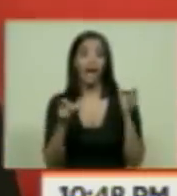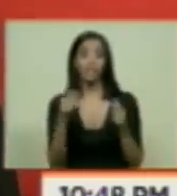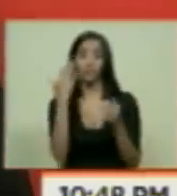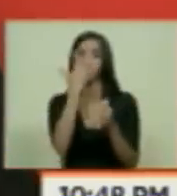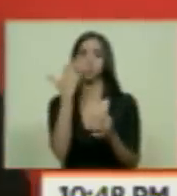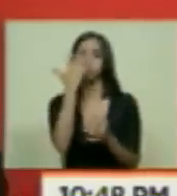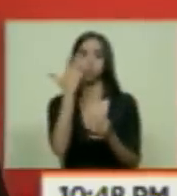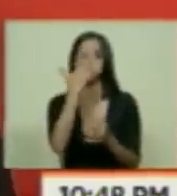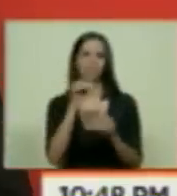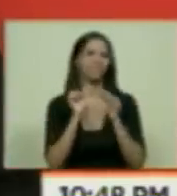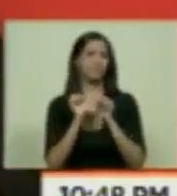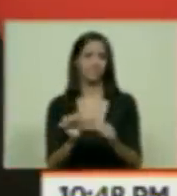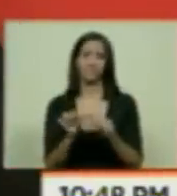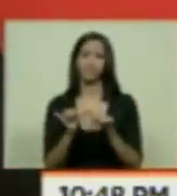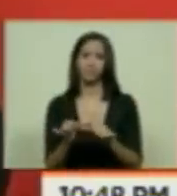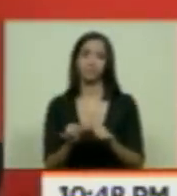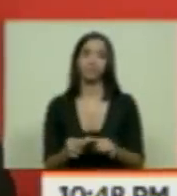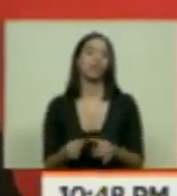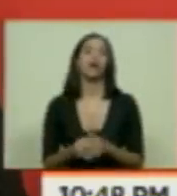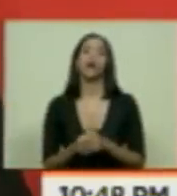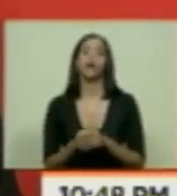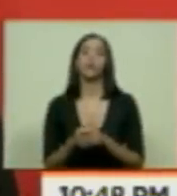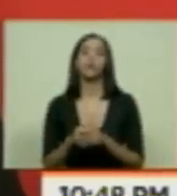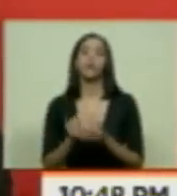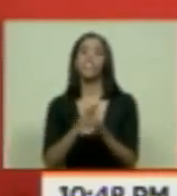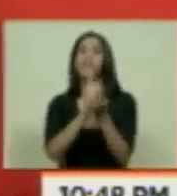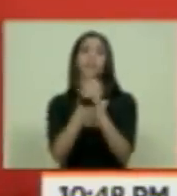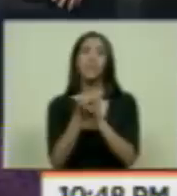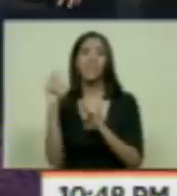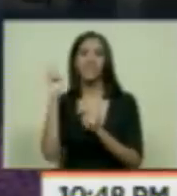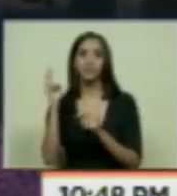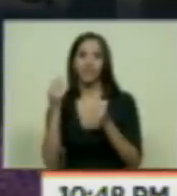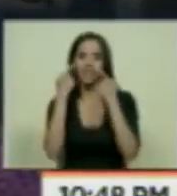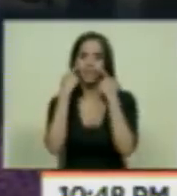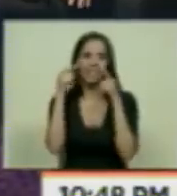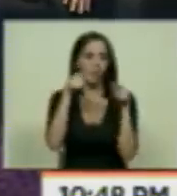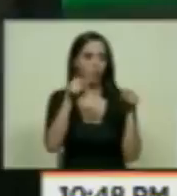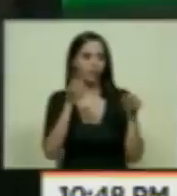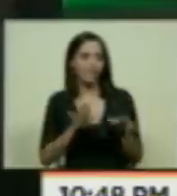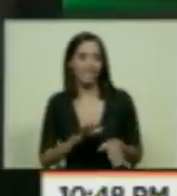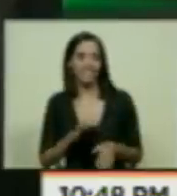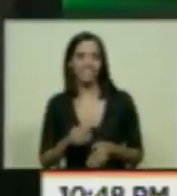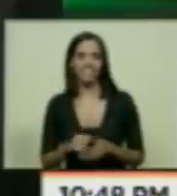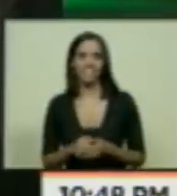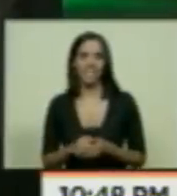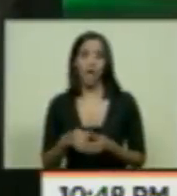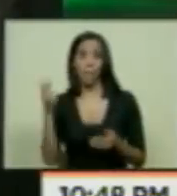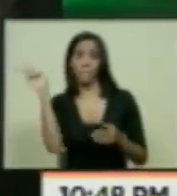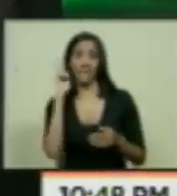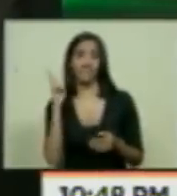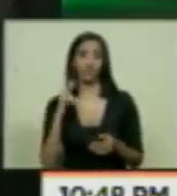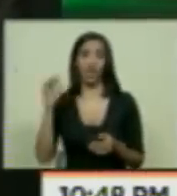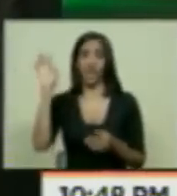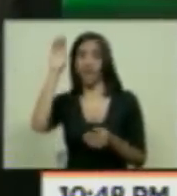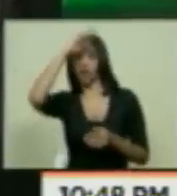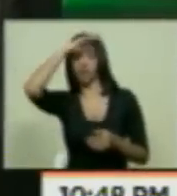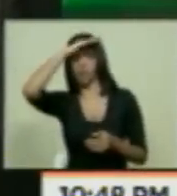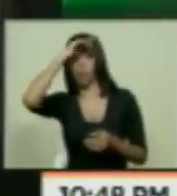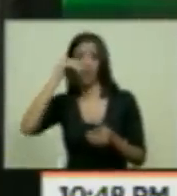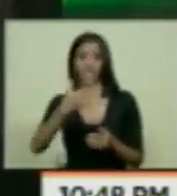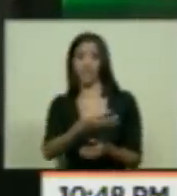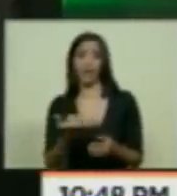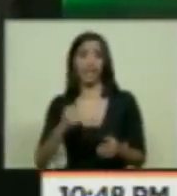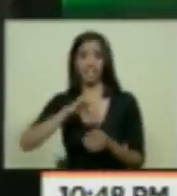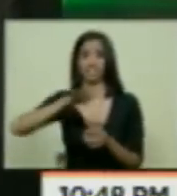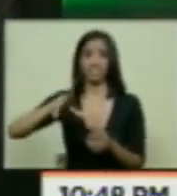eso, con lo que se le vendieron, no te conviertas en una Venezuela y mira cómo en está. En una Venezuela castrochavista, te van a quitar la propiedad, etcétera, etcétera. Y ahora